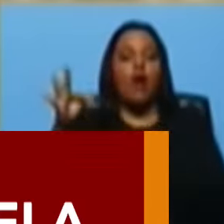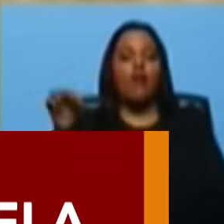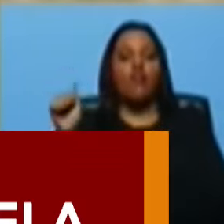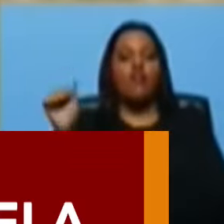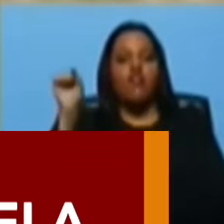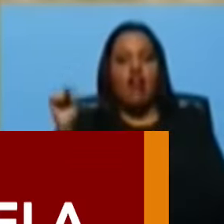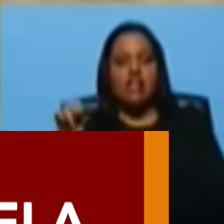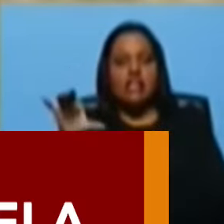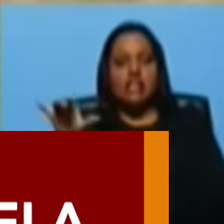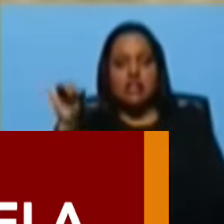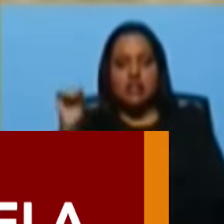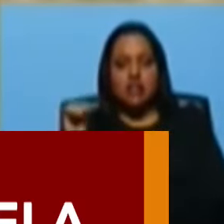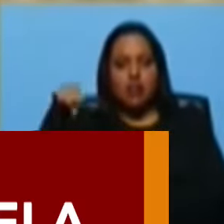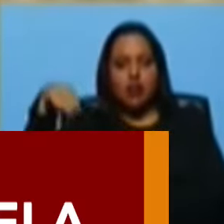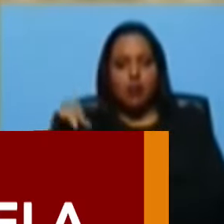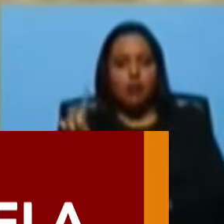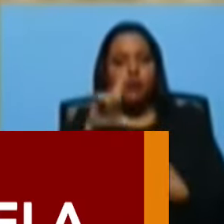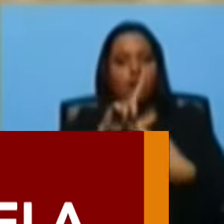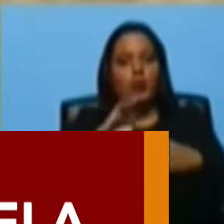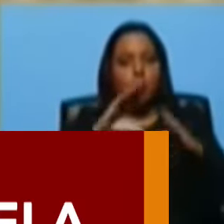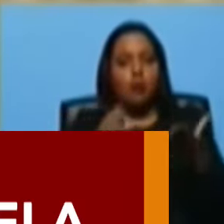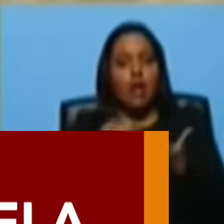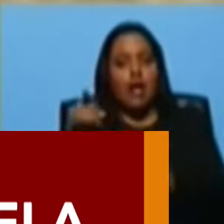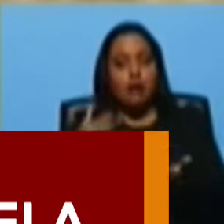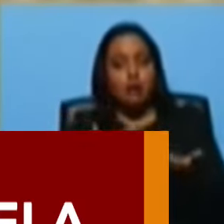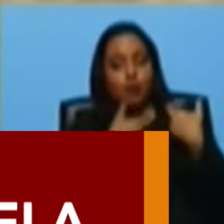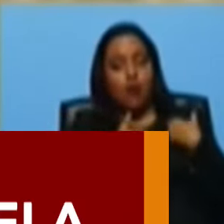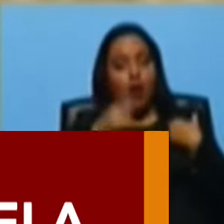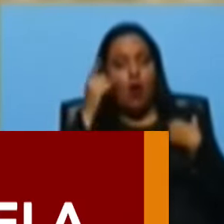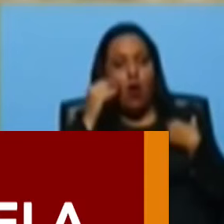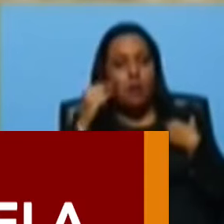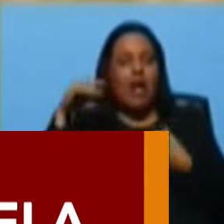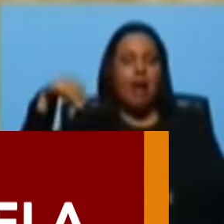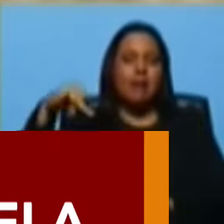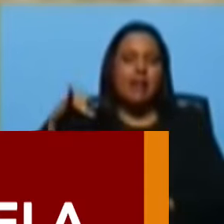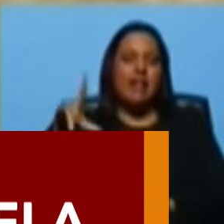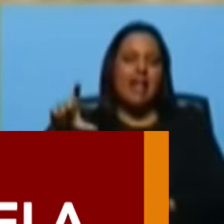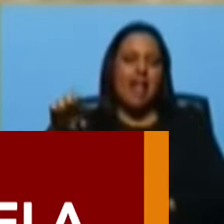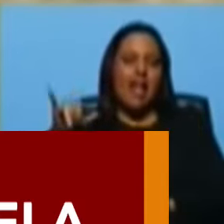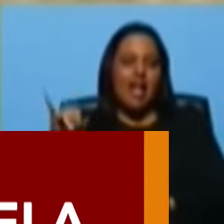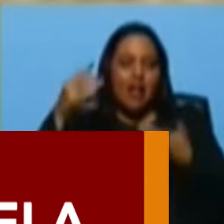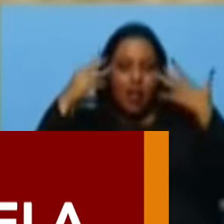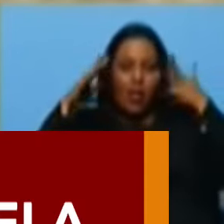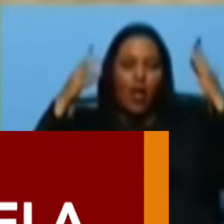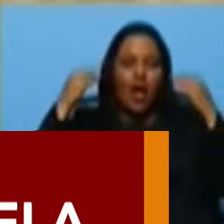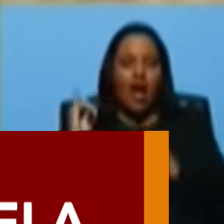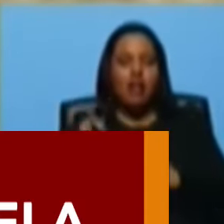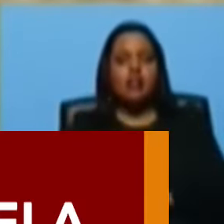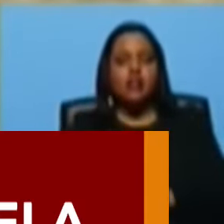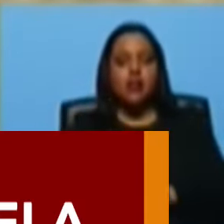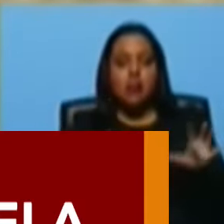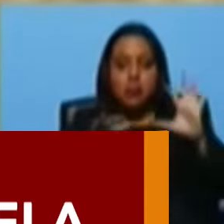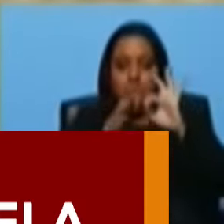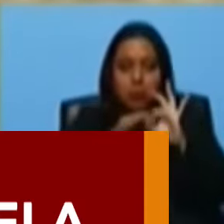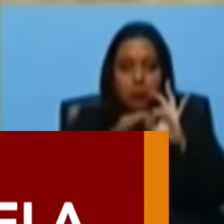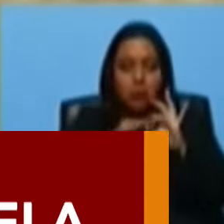oficial que le dio la victoria al líder chavista bueno el ese ese resultado oficial es el que ha comunicado el Consejo Nacional